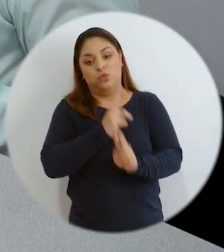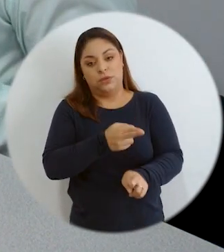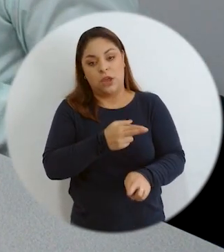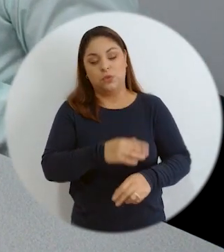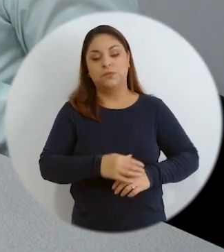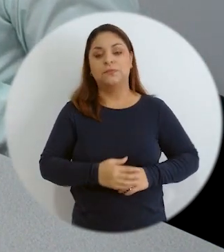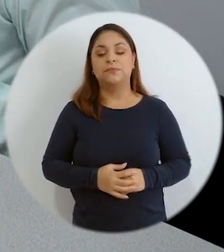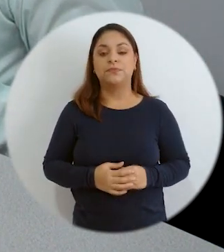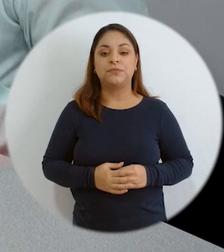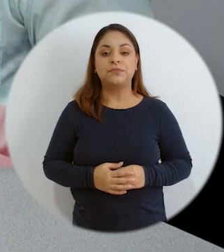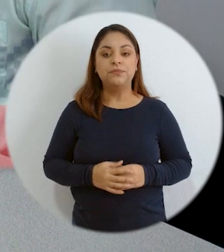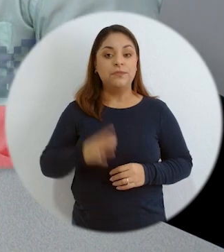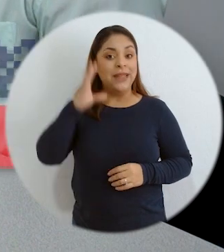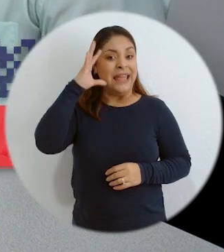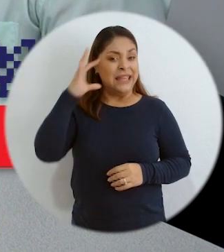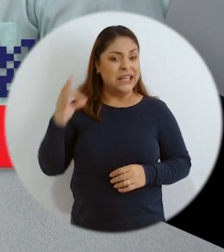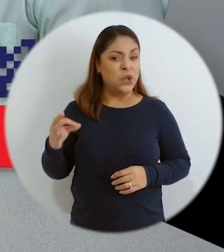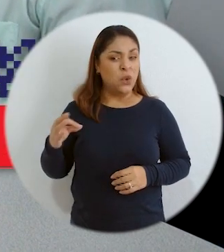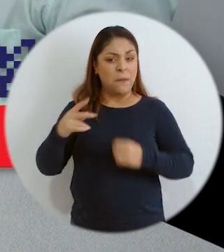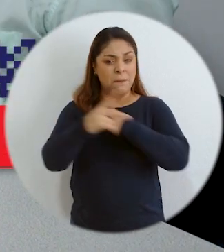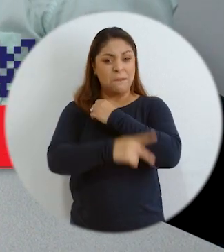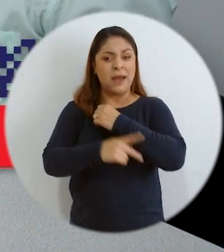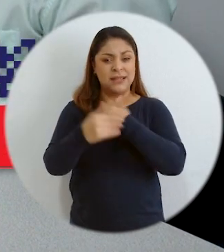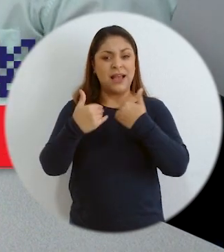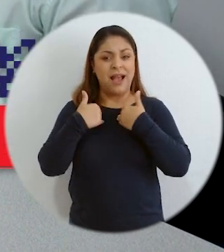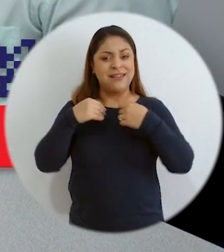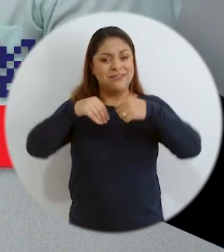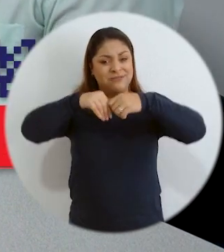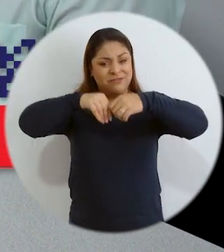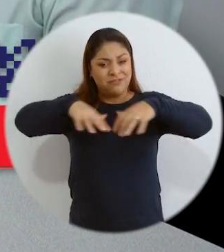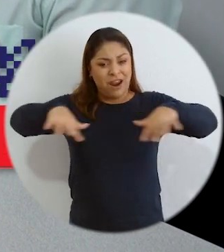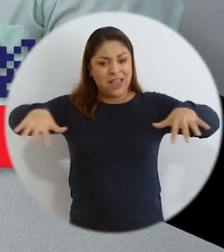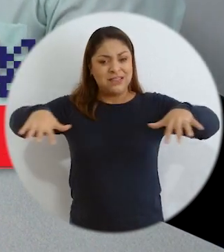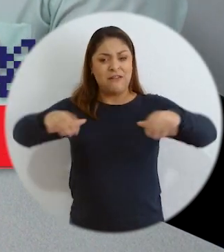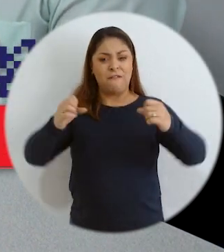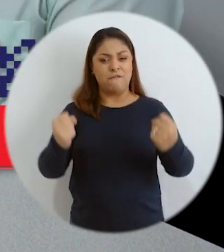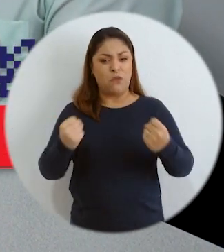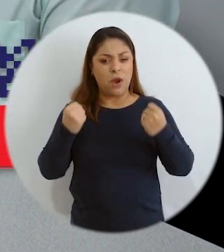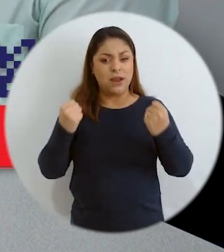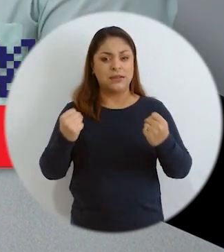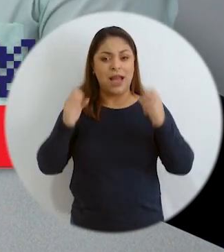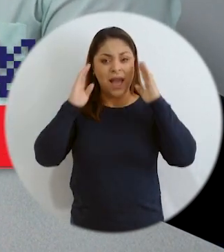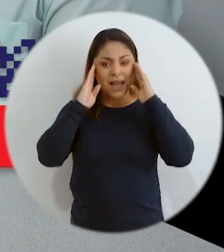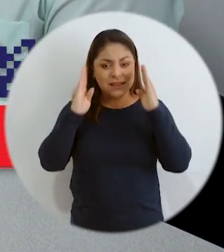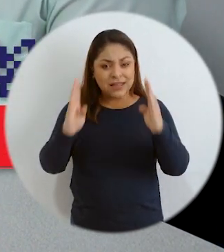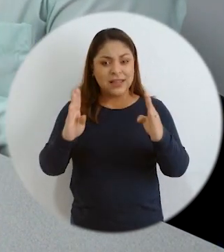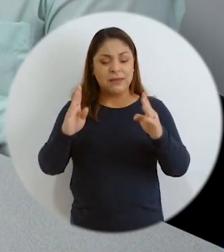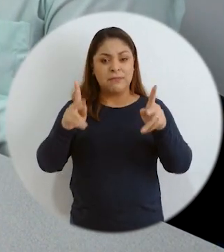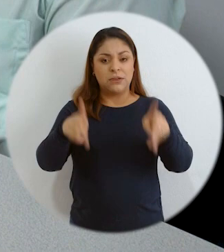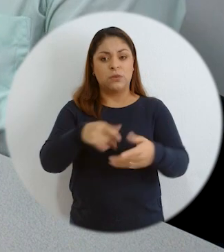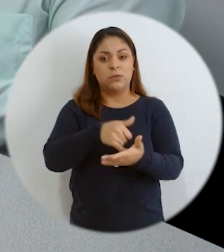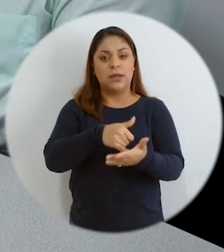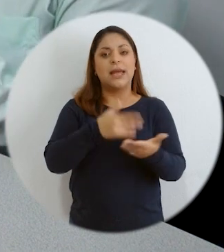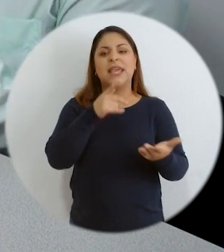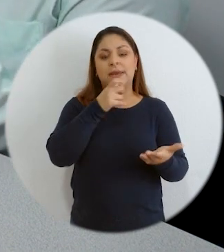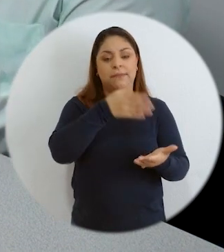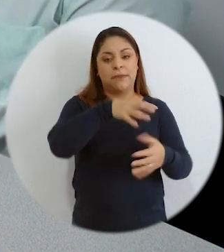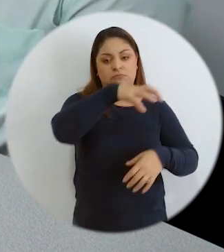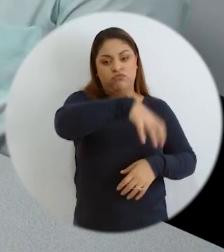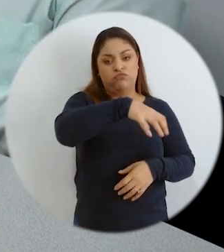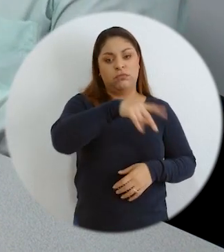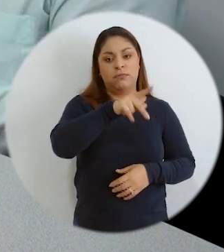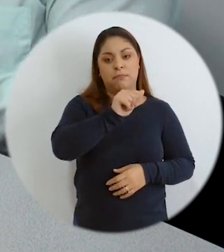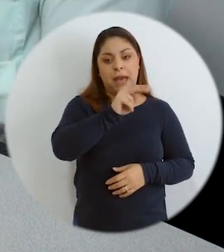porque me parece que el país tiene una red muy fuerte a nivel de institucionalidad que atiende a poblaciones en vulnerabilidad. Está